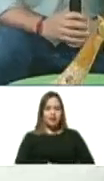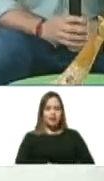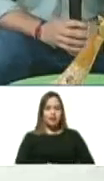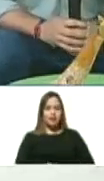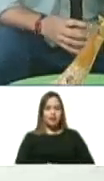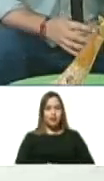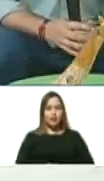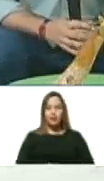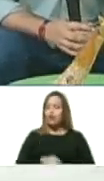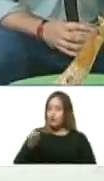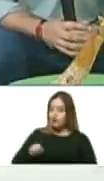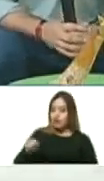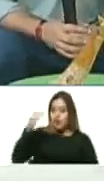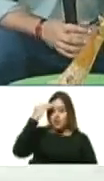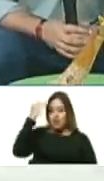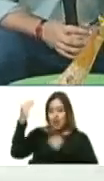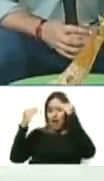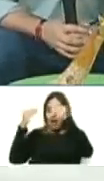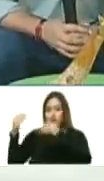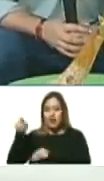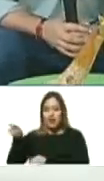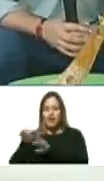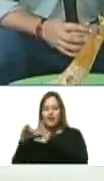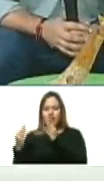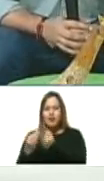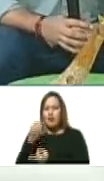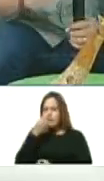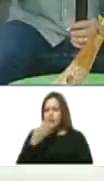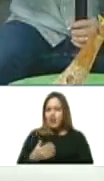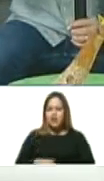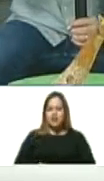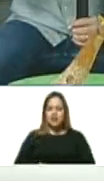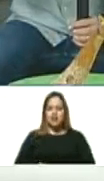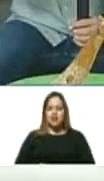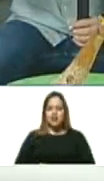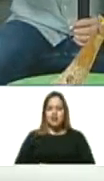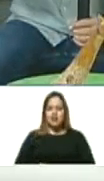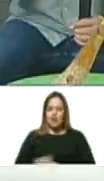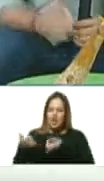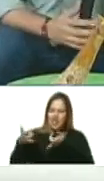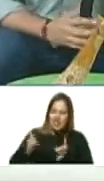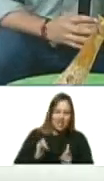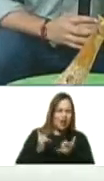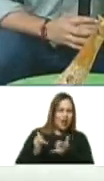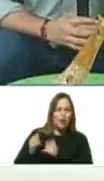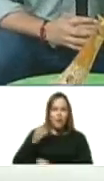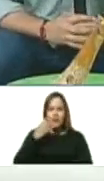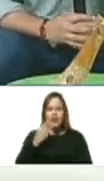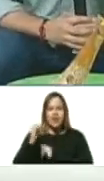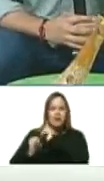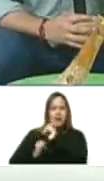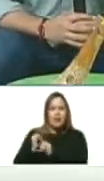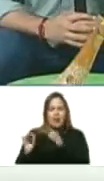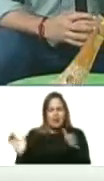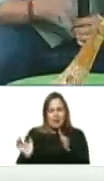Bueno, mis saludos, pues, a esta familia, hermosa familia, con esos hijos tan hermosos y ese